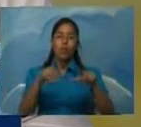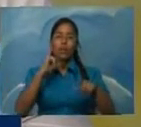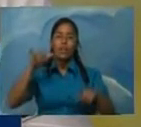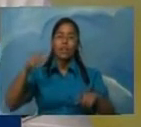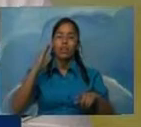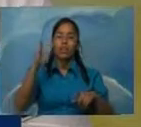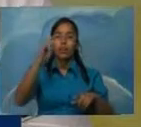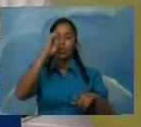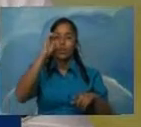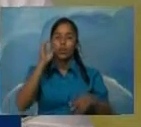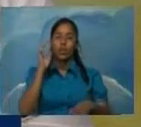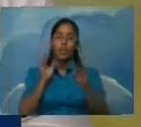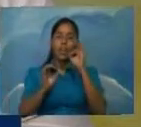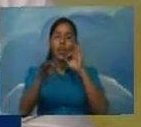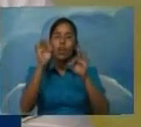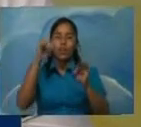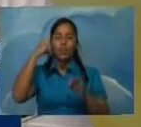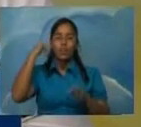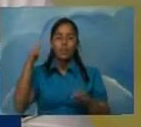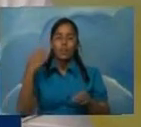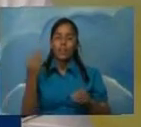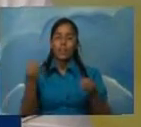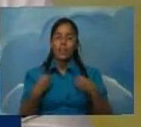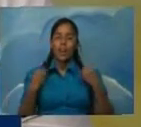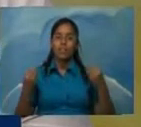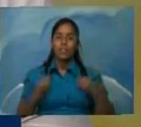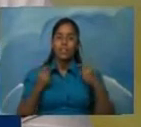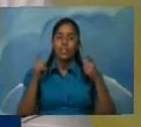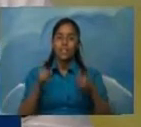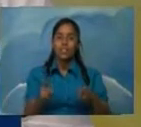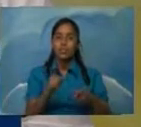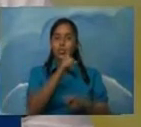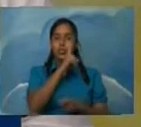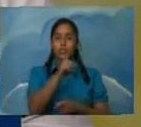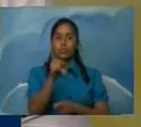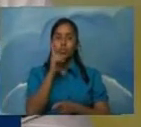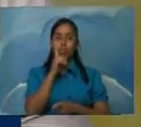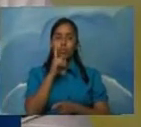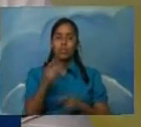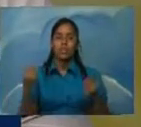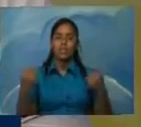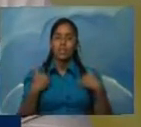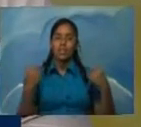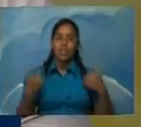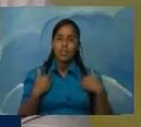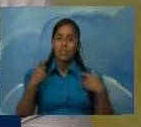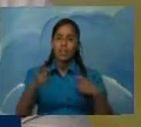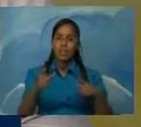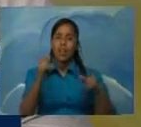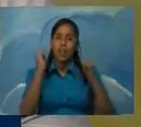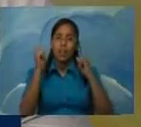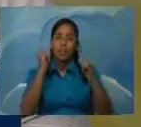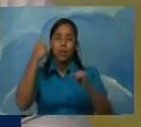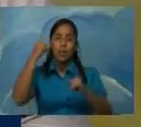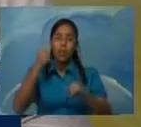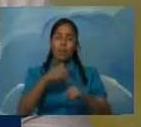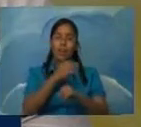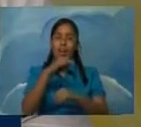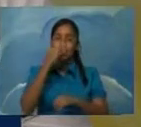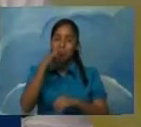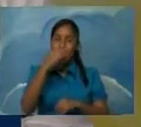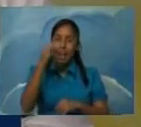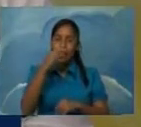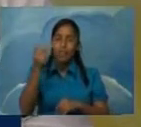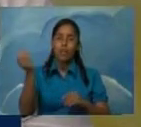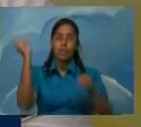Dios escogiere para que habite allí su nombre. Sacrificarás la Pascua por la tarde a la puesta del